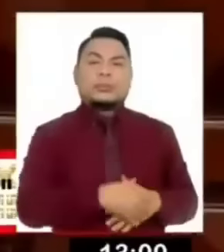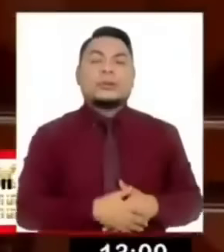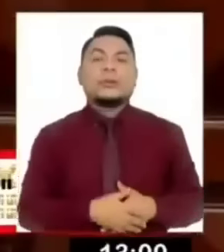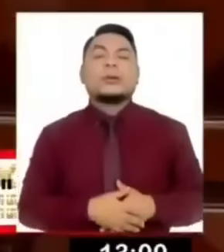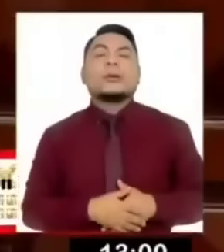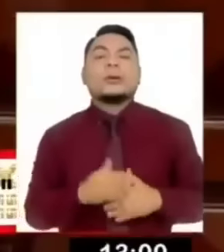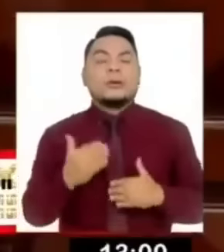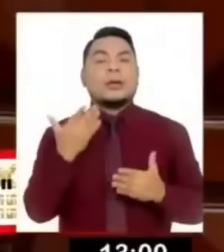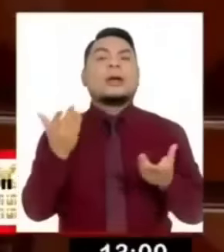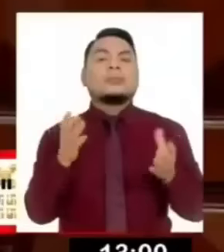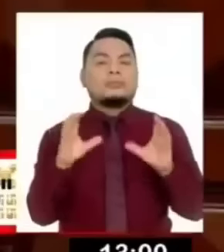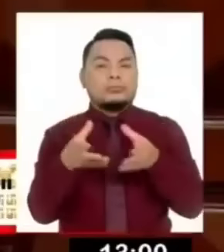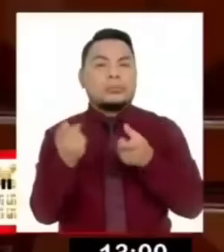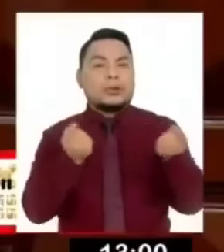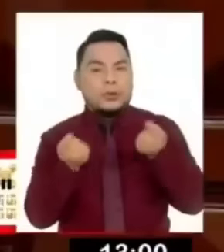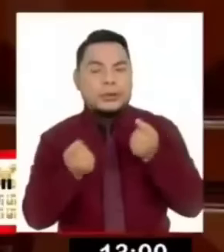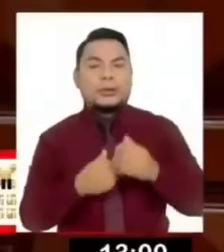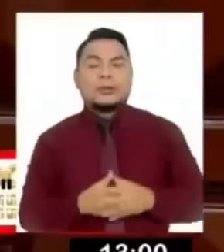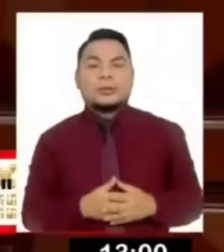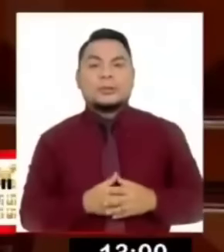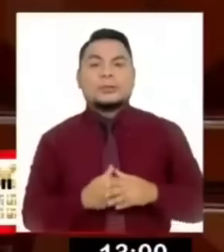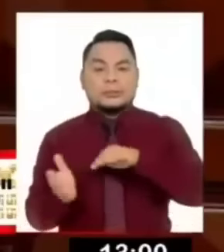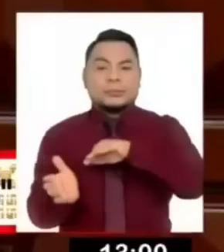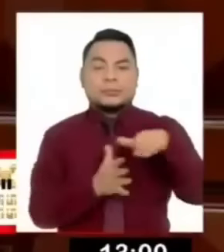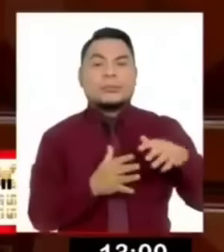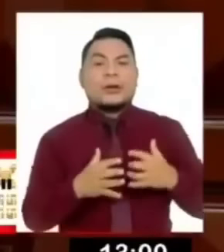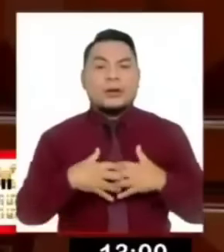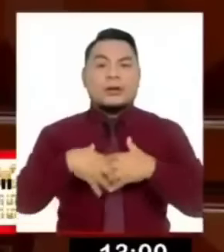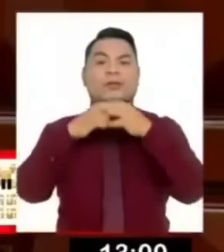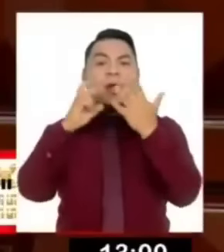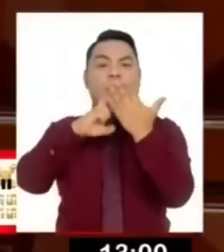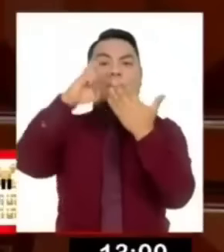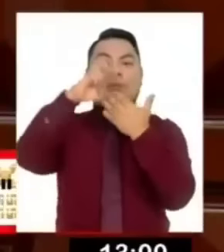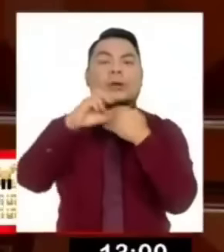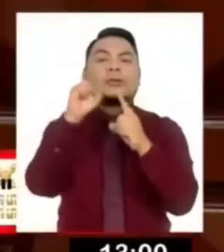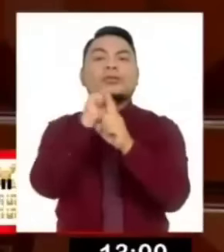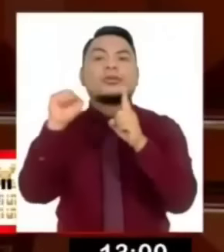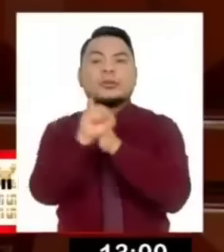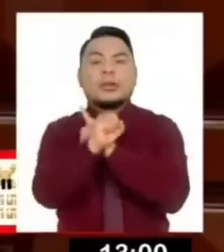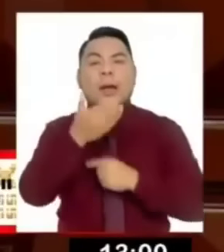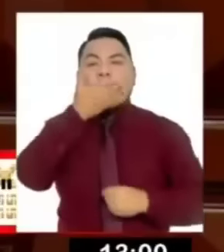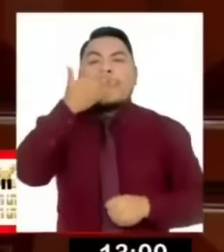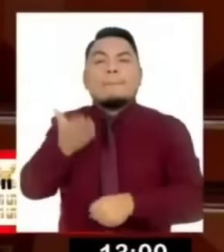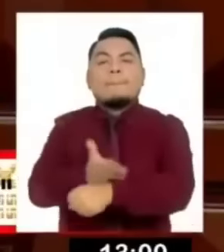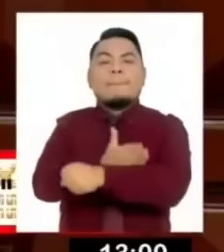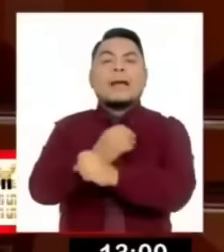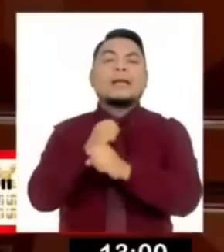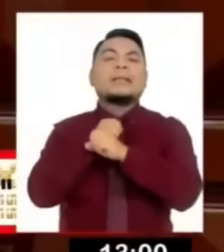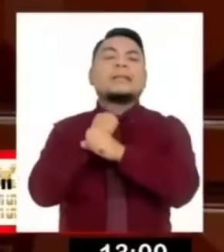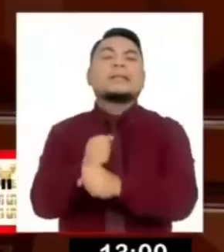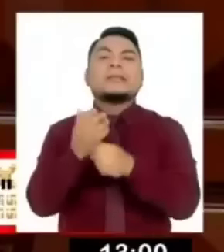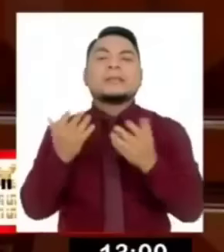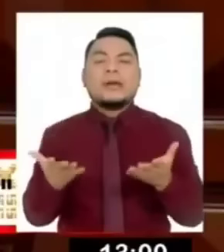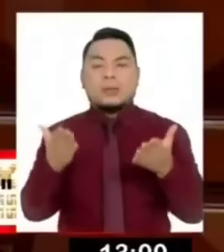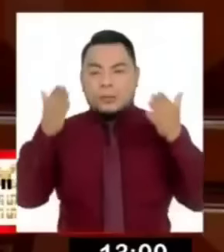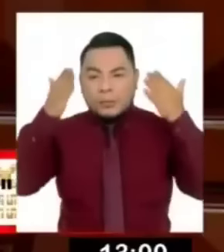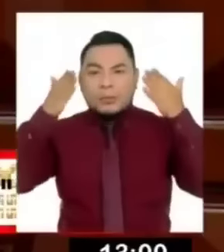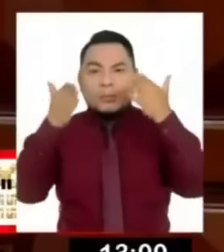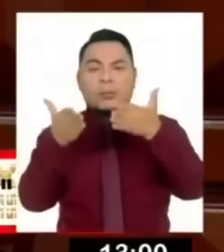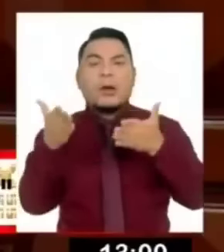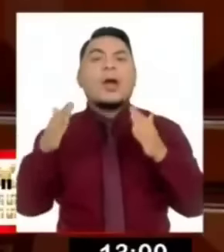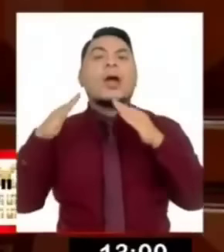y niveles de gobierno. Se fortalecerán los programas sociales y se buscará mejorar el sistema de